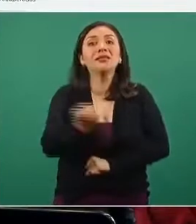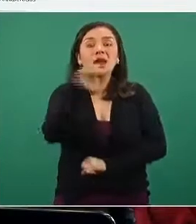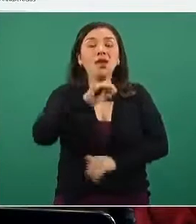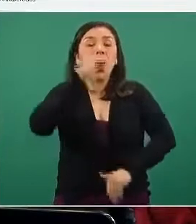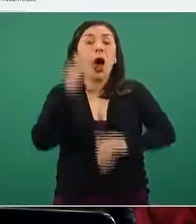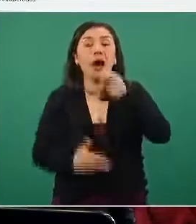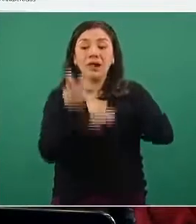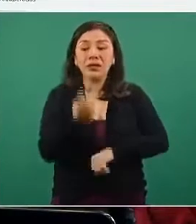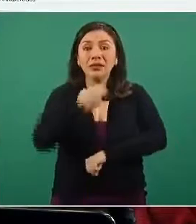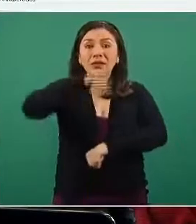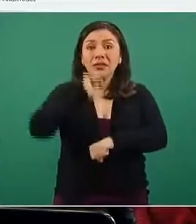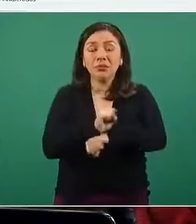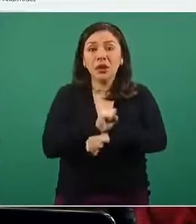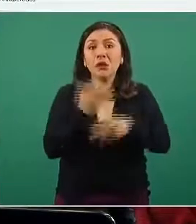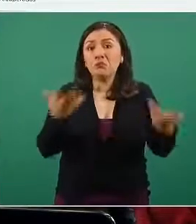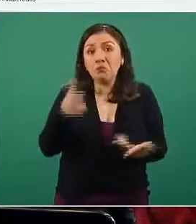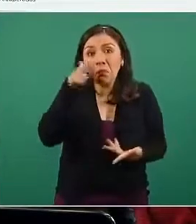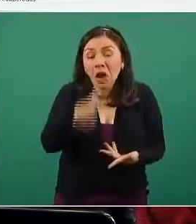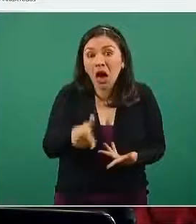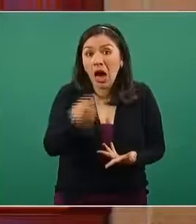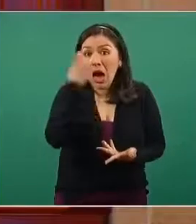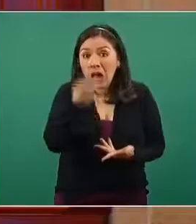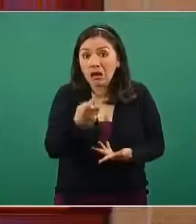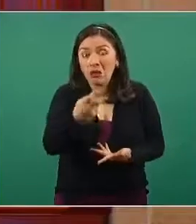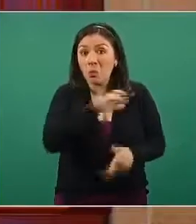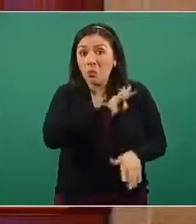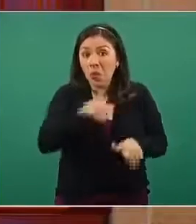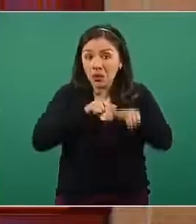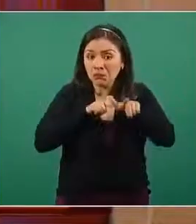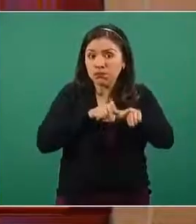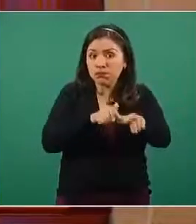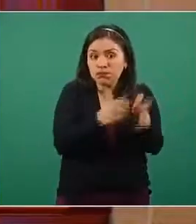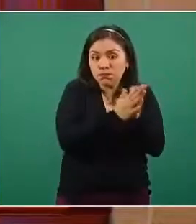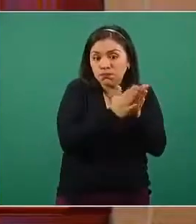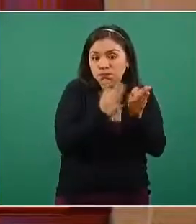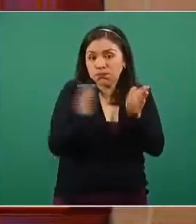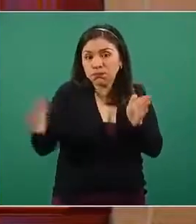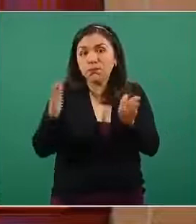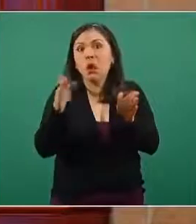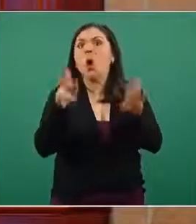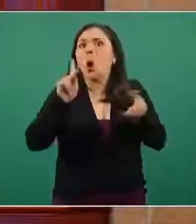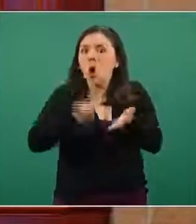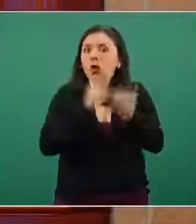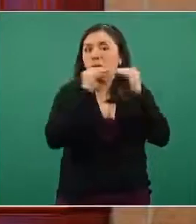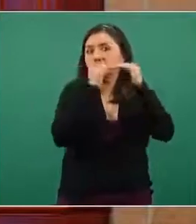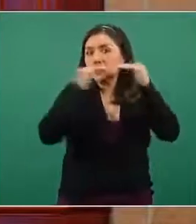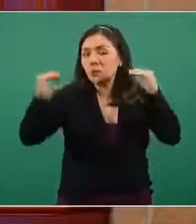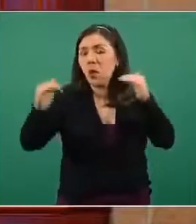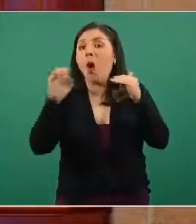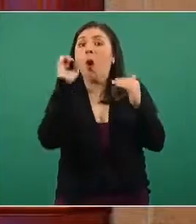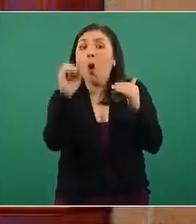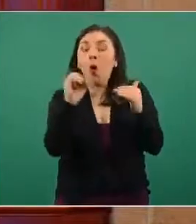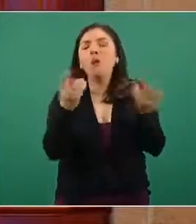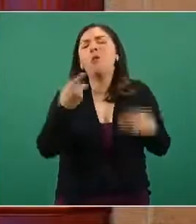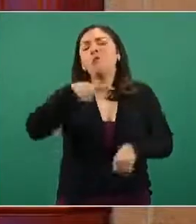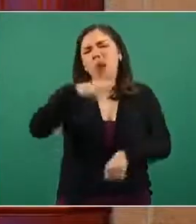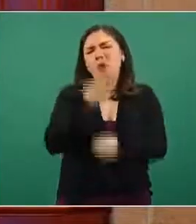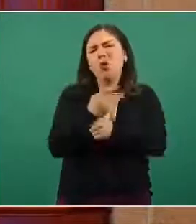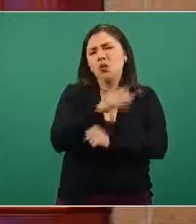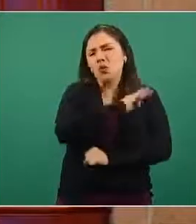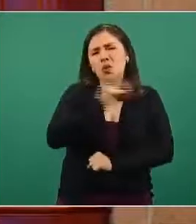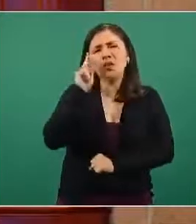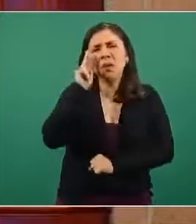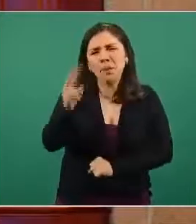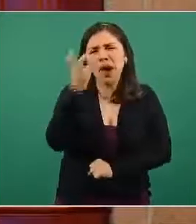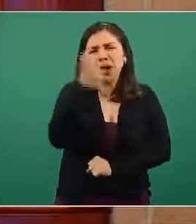semana epidemiológica, si esto pudiera mantenerse o convertirse en una nueva meseta. Sin embargo, lo que sí podríamos